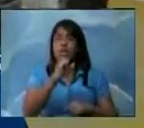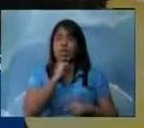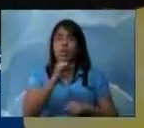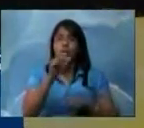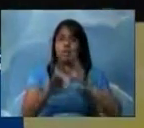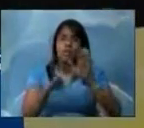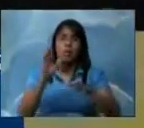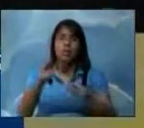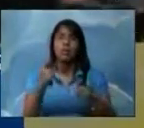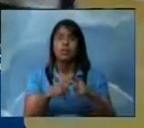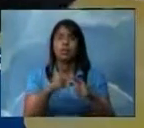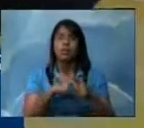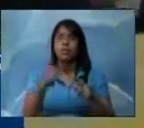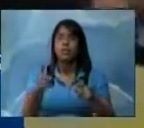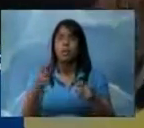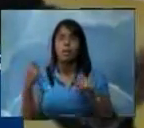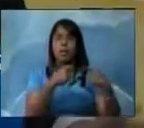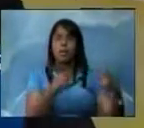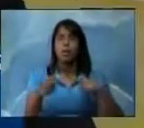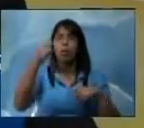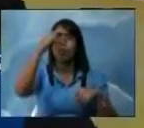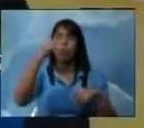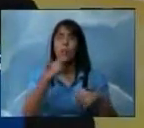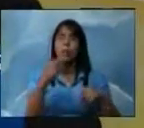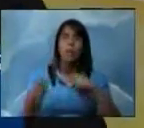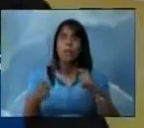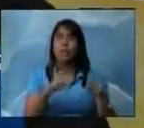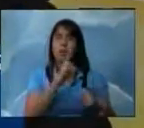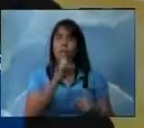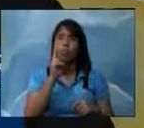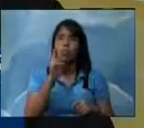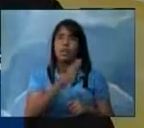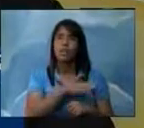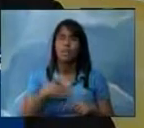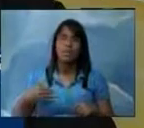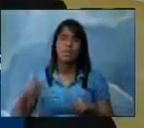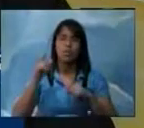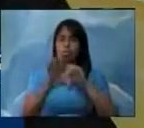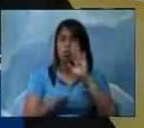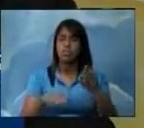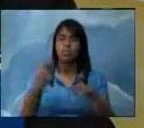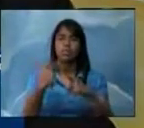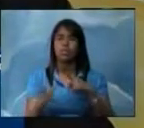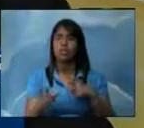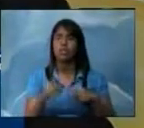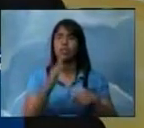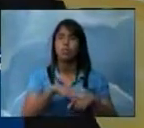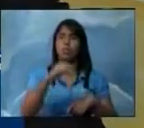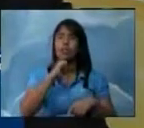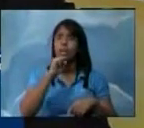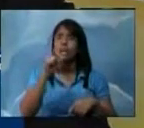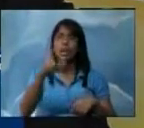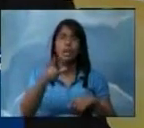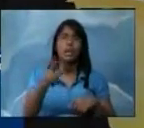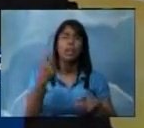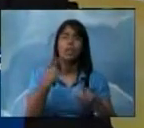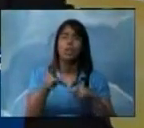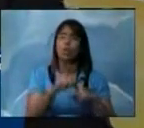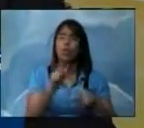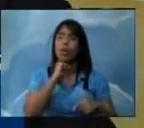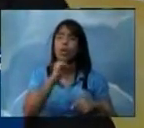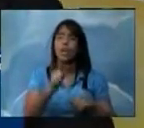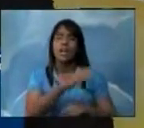ese zapato, peleamos con papá, peleamos con mamá y queremos el zapato de Ronaldo, no porque es el de Ronaldo o el de Messi,